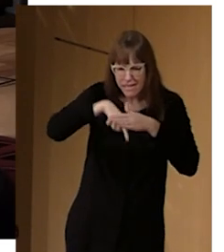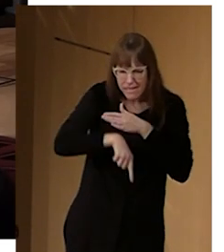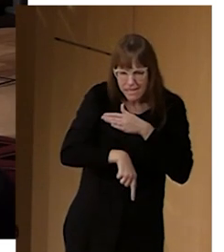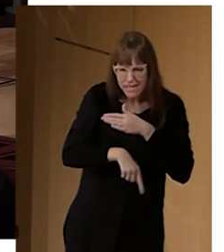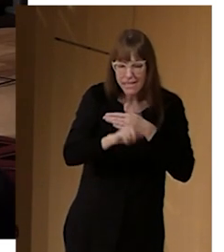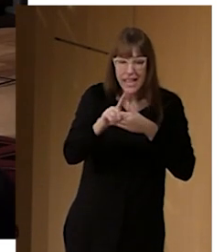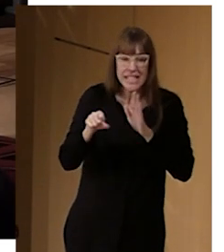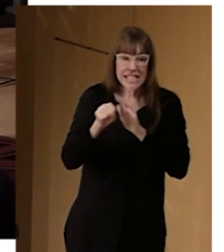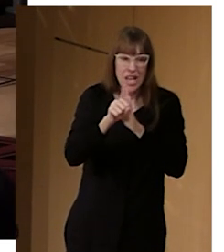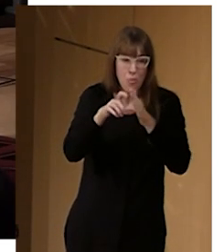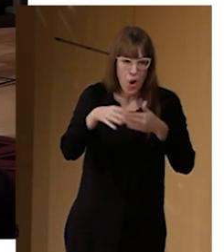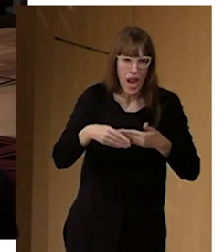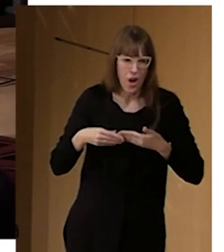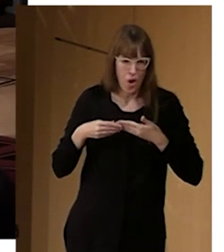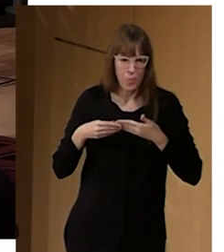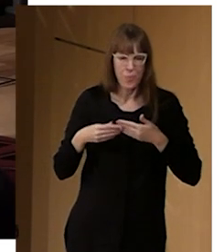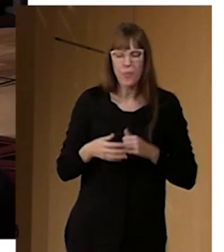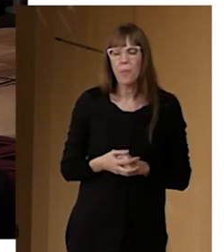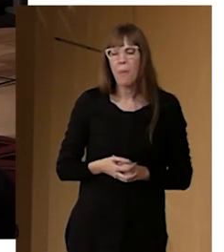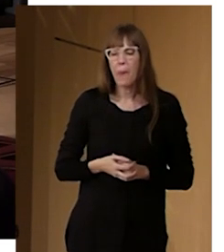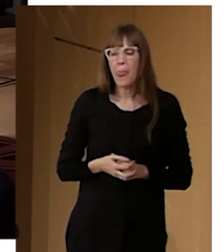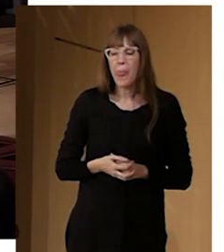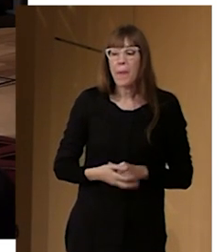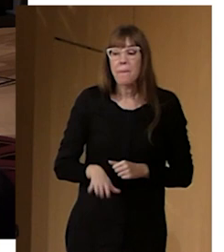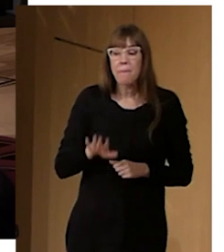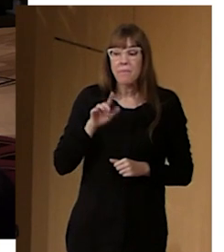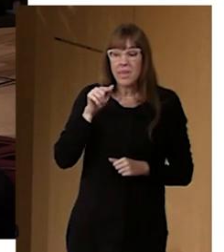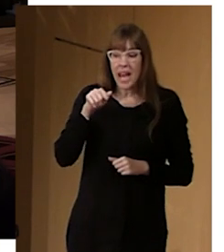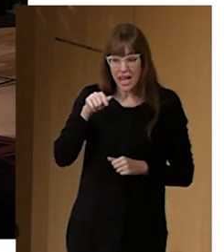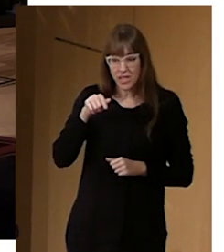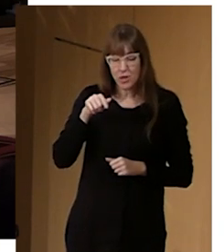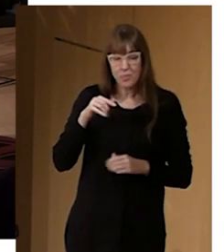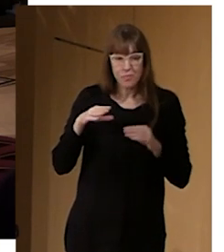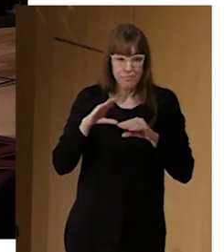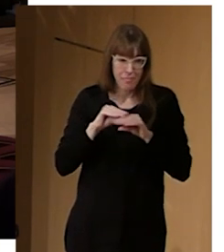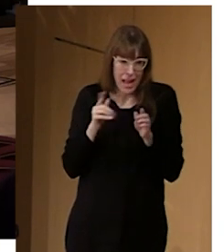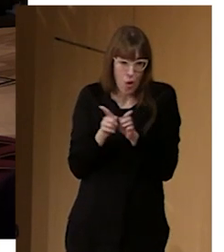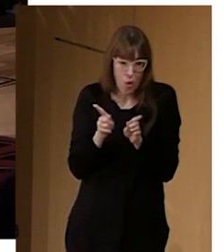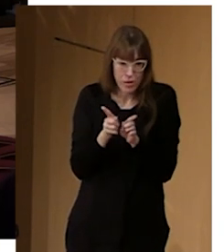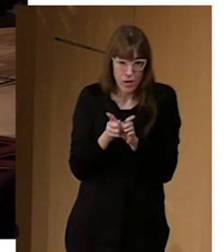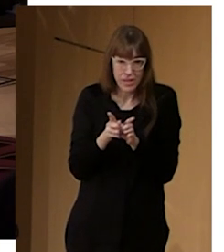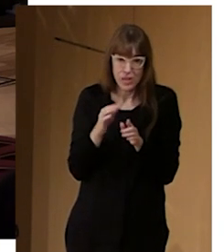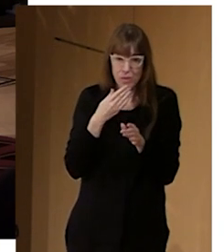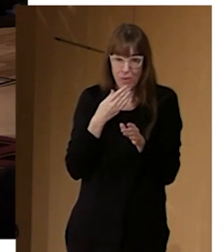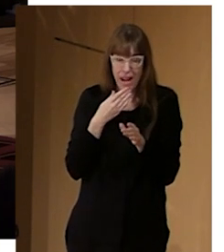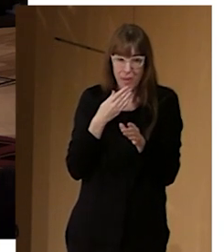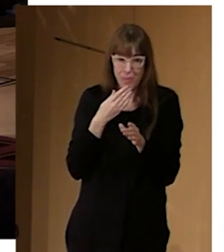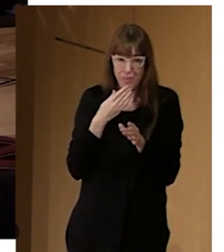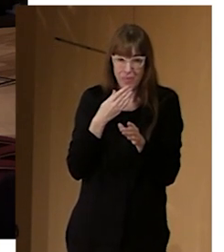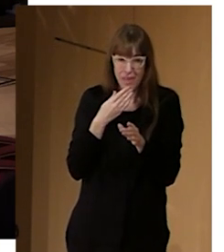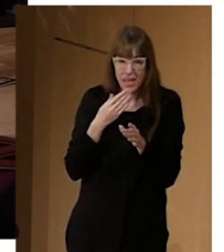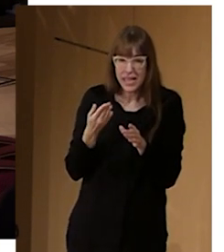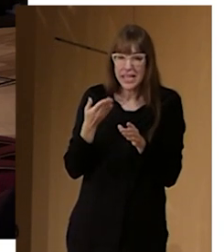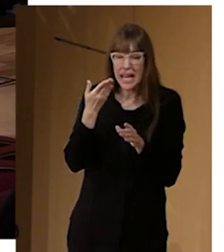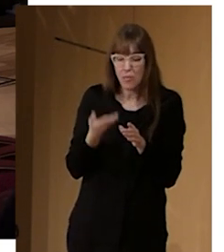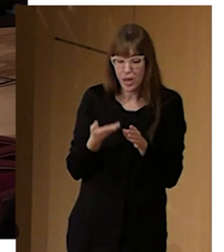Sinfónico bueno Esta es la pequeña cápsula parte de de la cápsula que precede eh toda la explicación y todo el